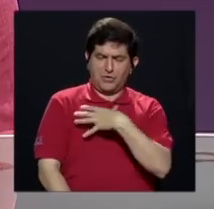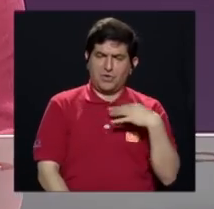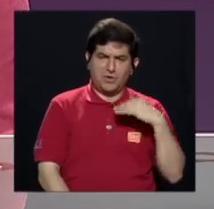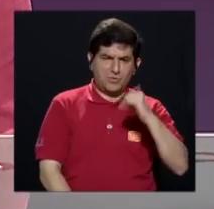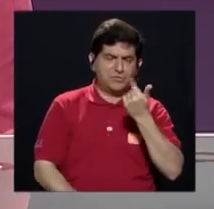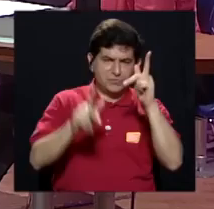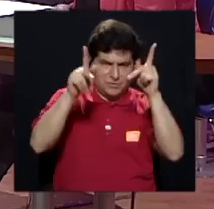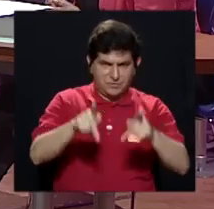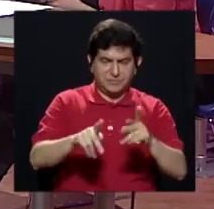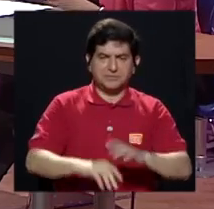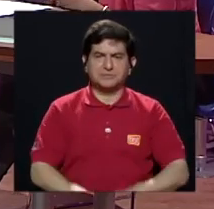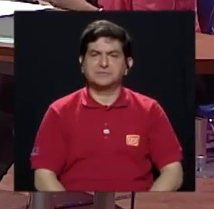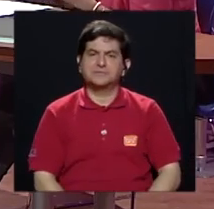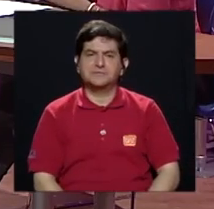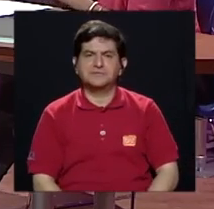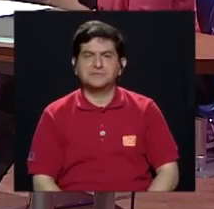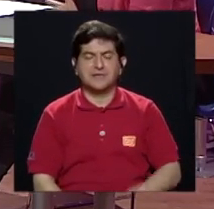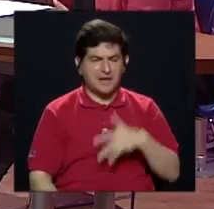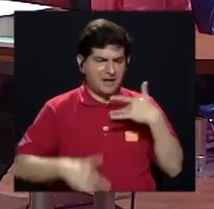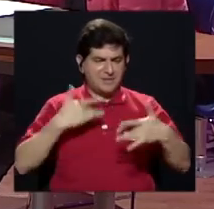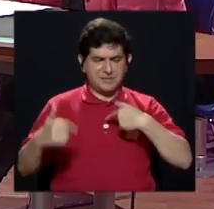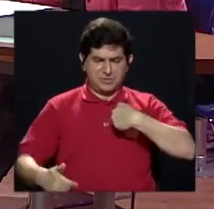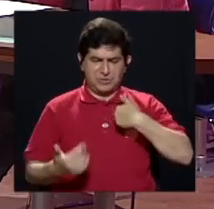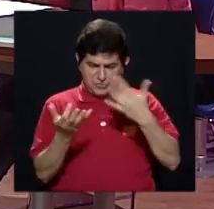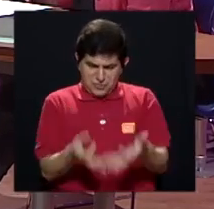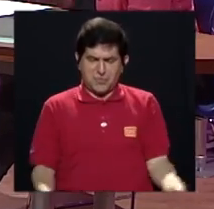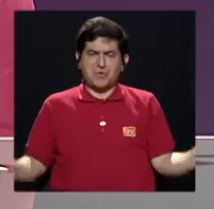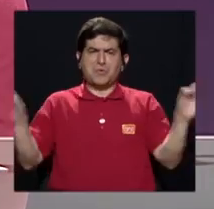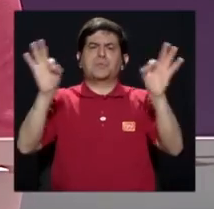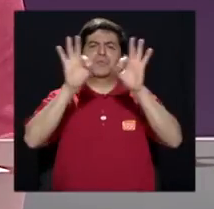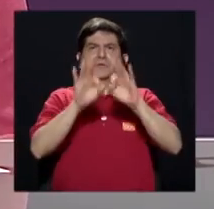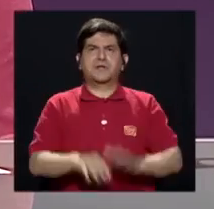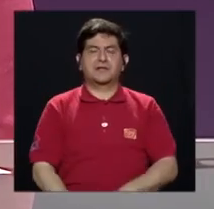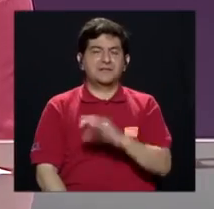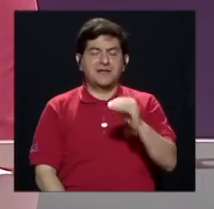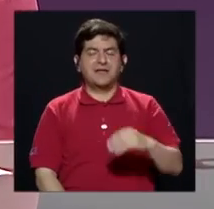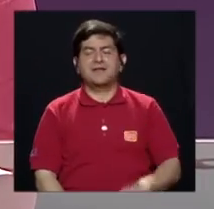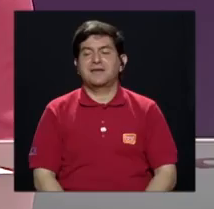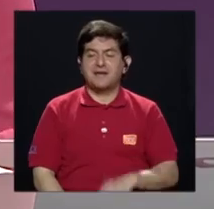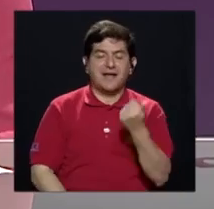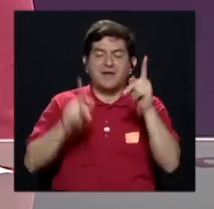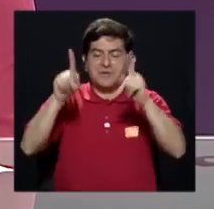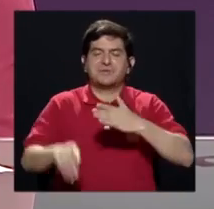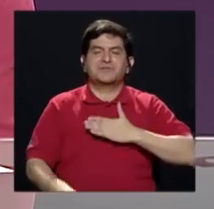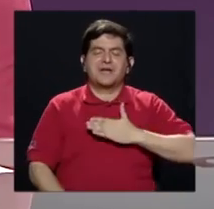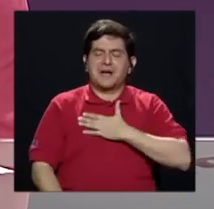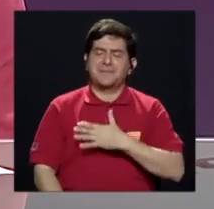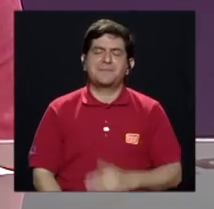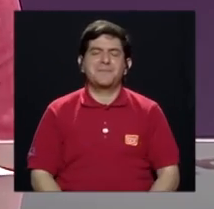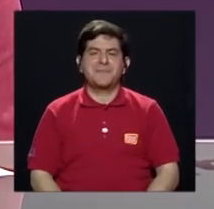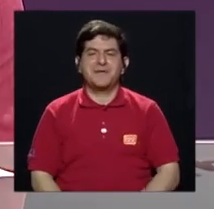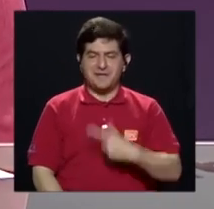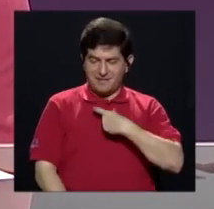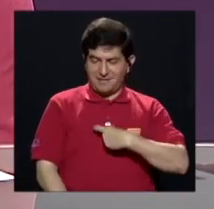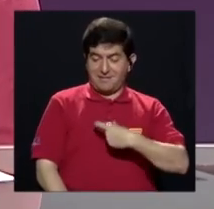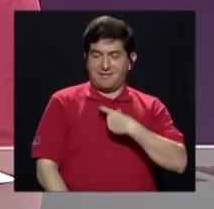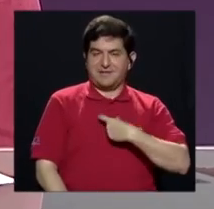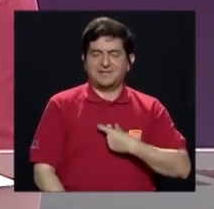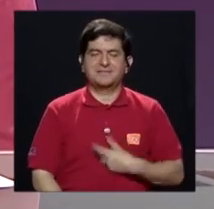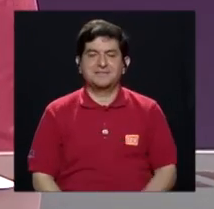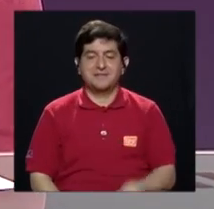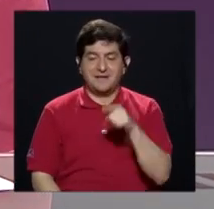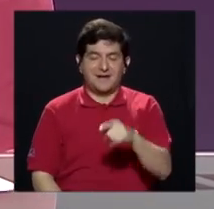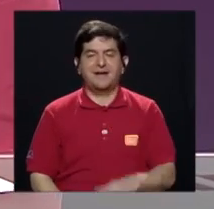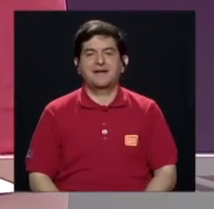que como lo mencionamos anteriormente de sentirme importante para mi pareja y deseable de sentir que mi pareja siente esa pasión